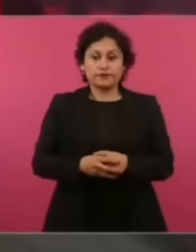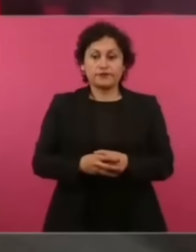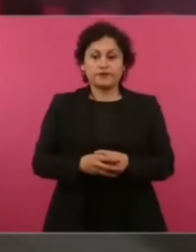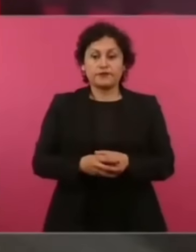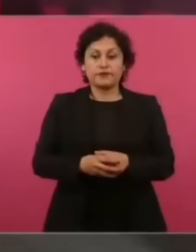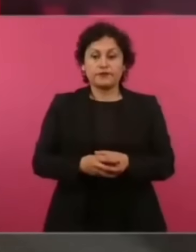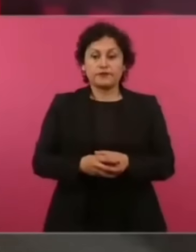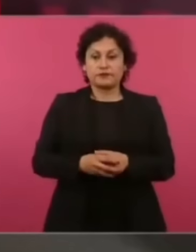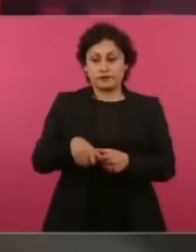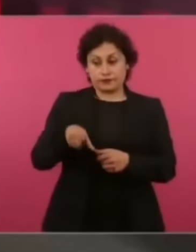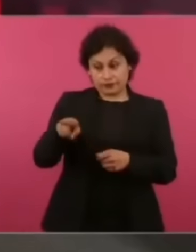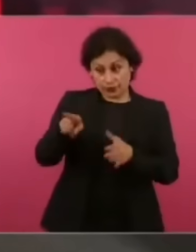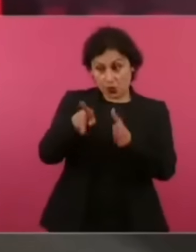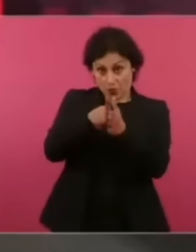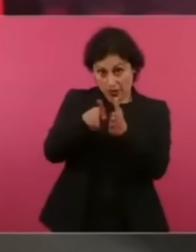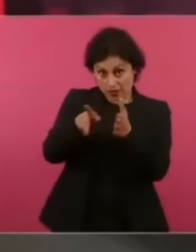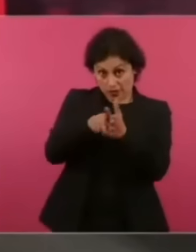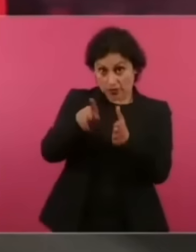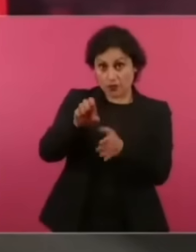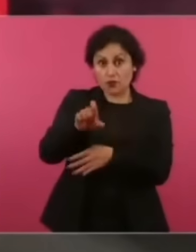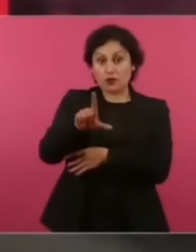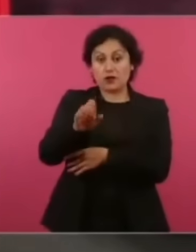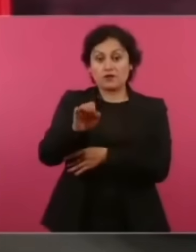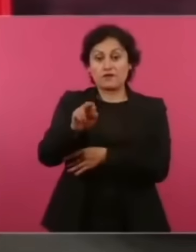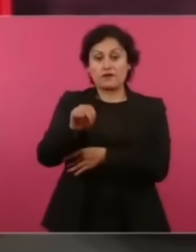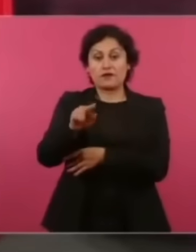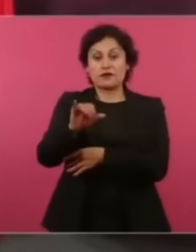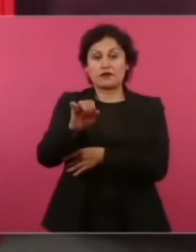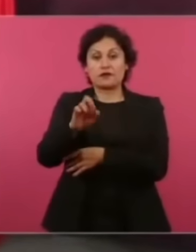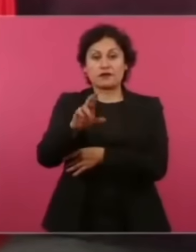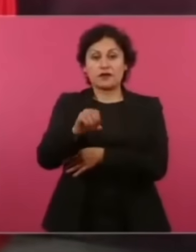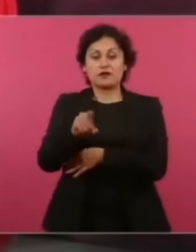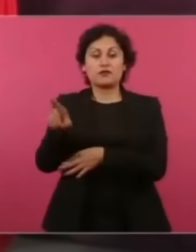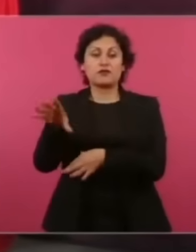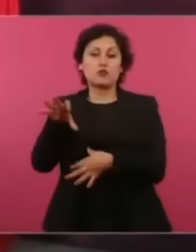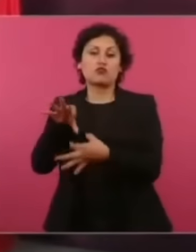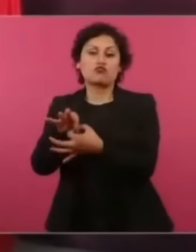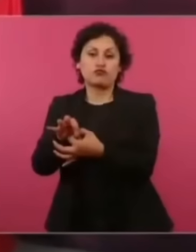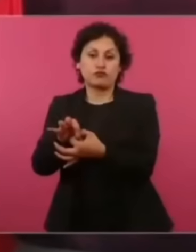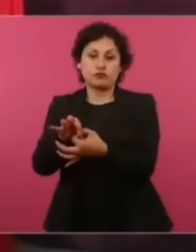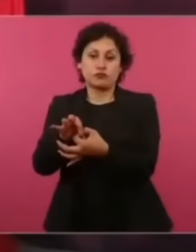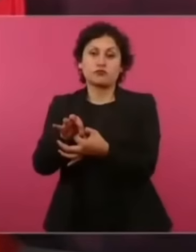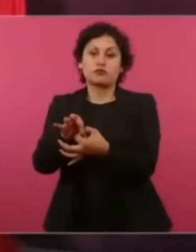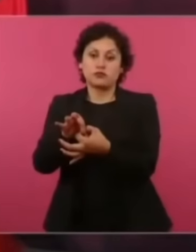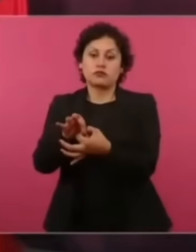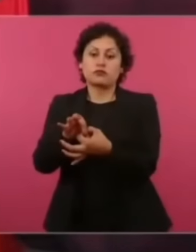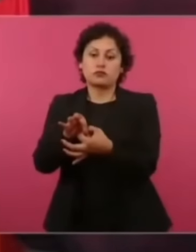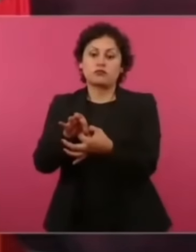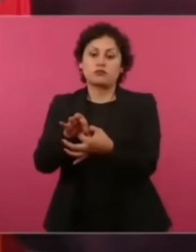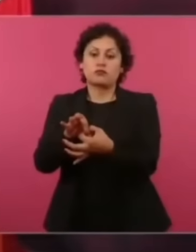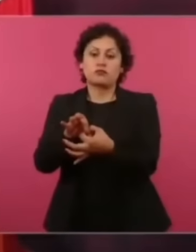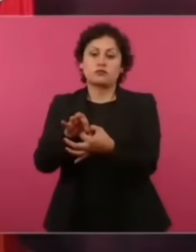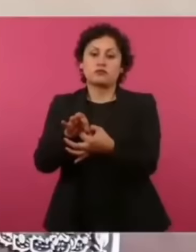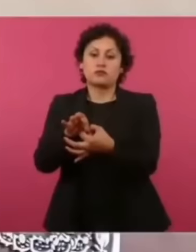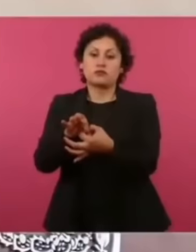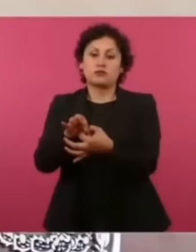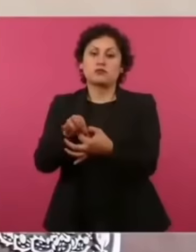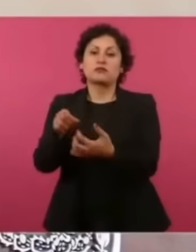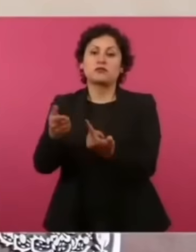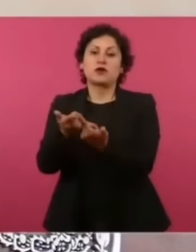El periódico del Financiero está muy vinculado a la